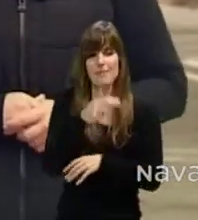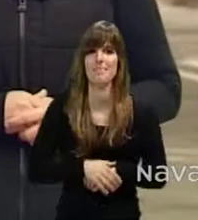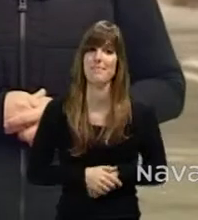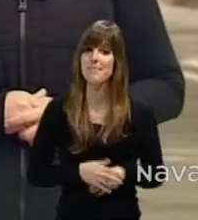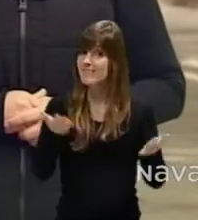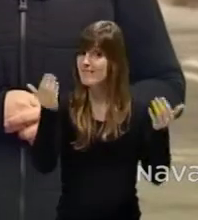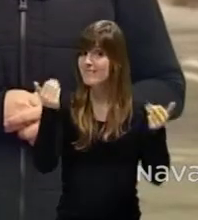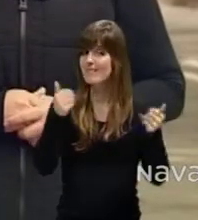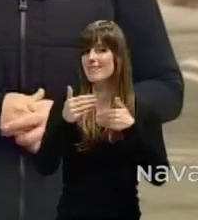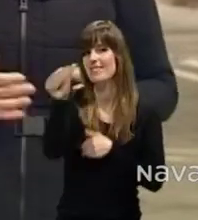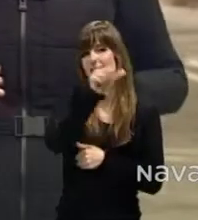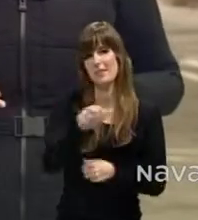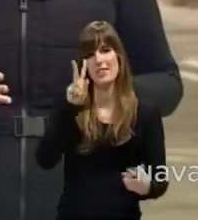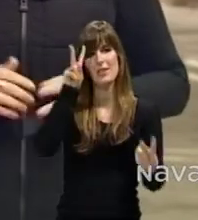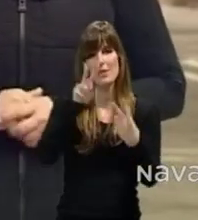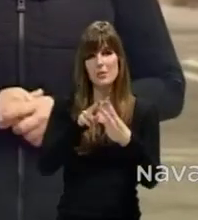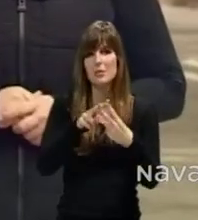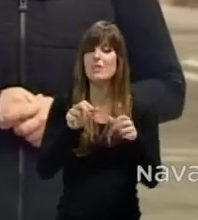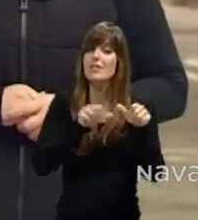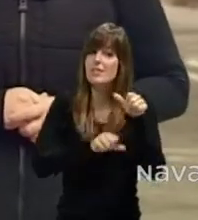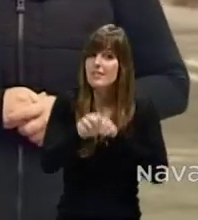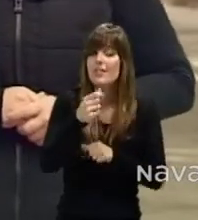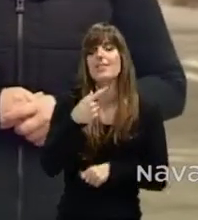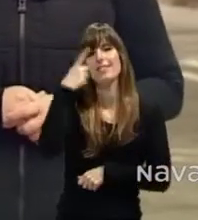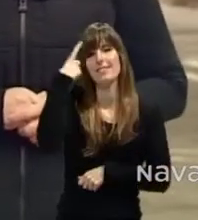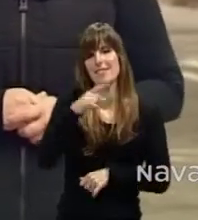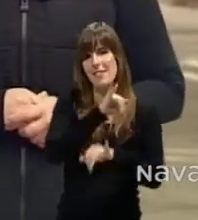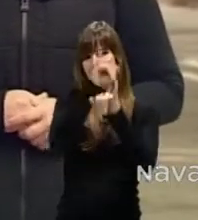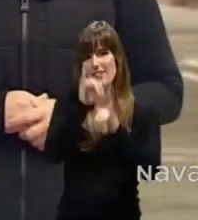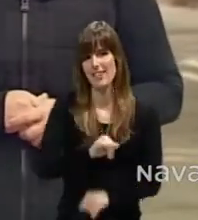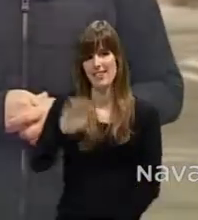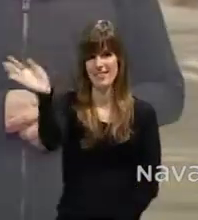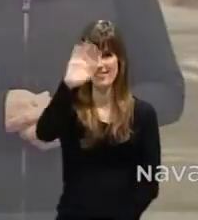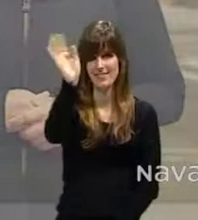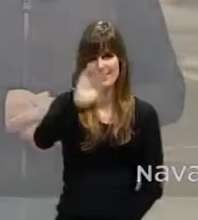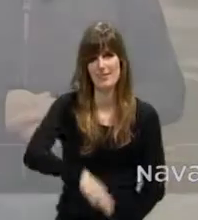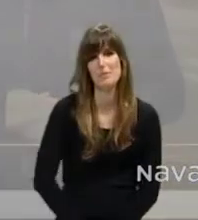despedimos, nos vemos la semana que viene y mientras tanto, ya sabéis, sed felices. Adiós.